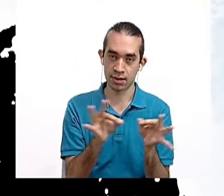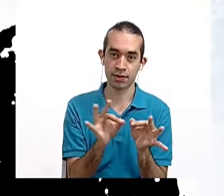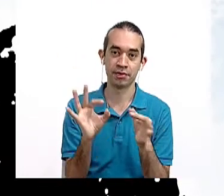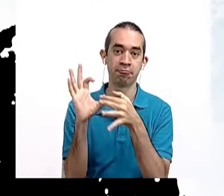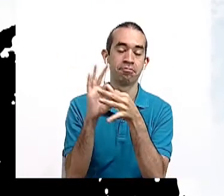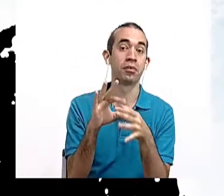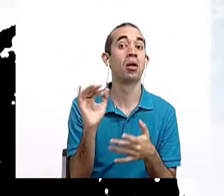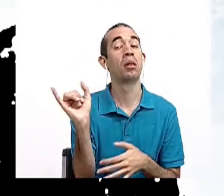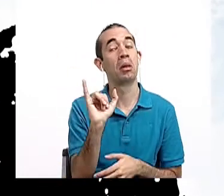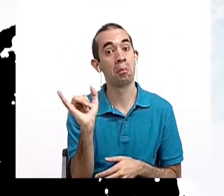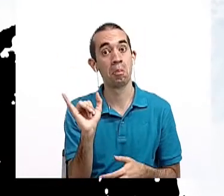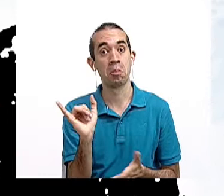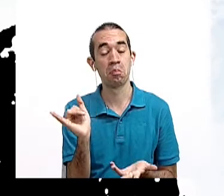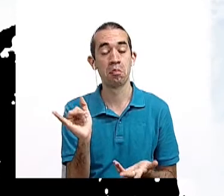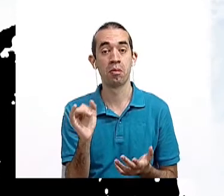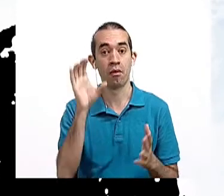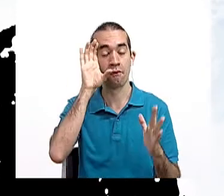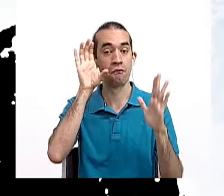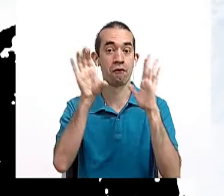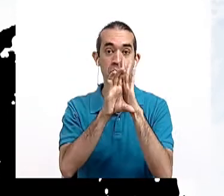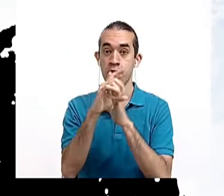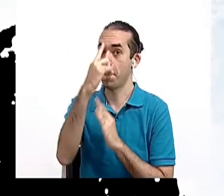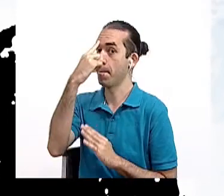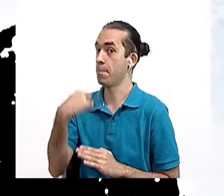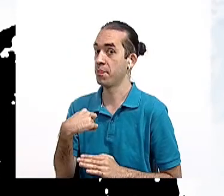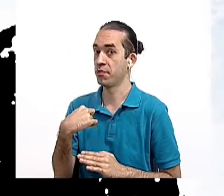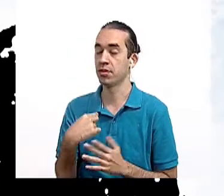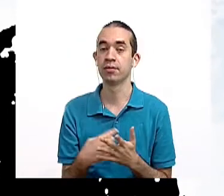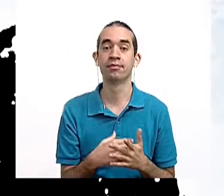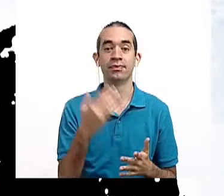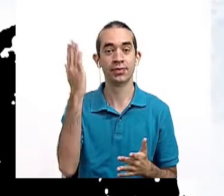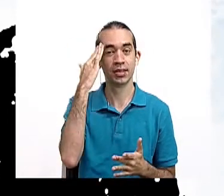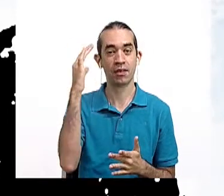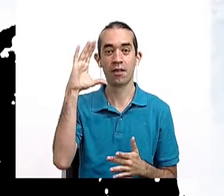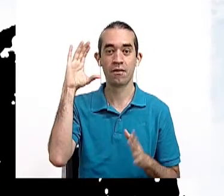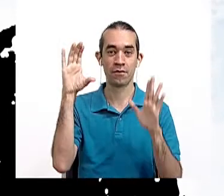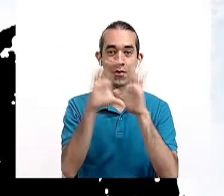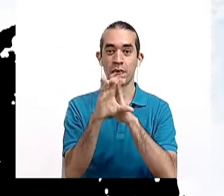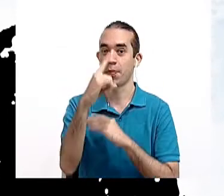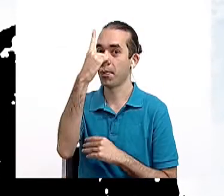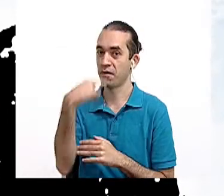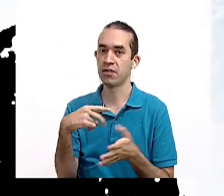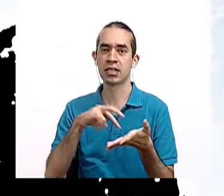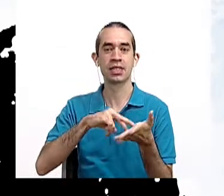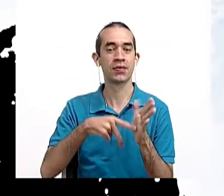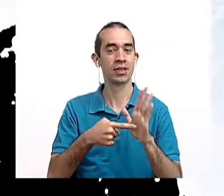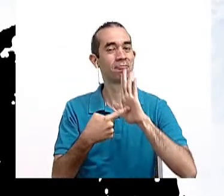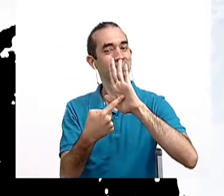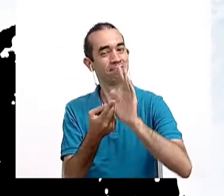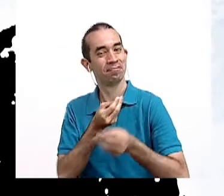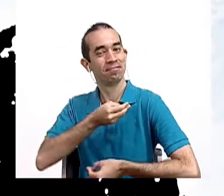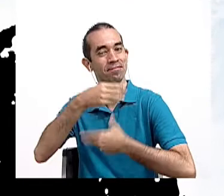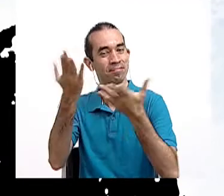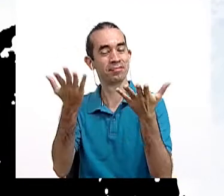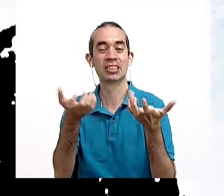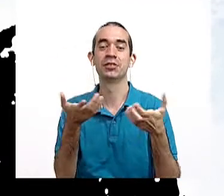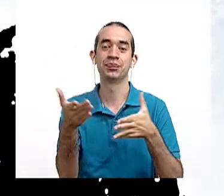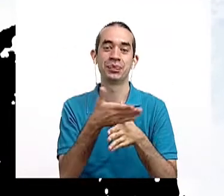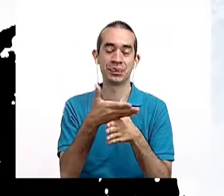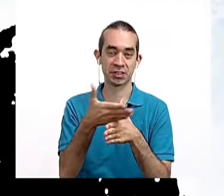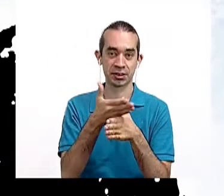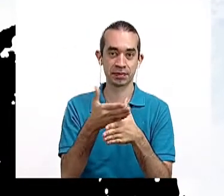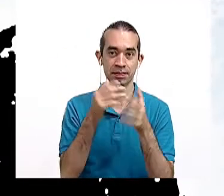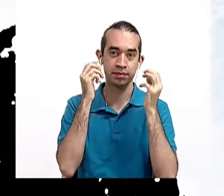o incluso la foto de perfil. Una foto de perfil demuestra algo que quiero decir a los demás, con lo que quiero compartir a los